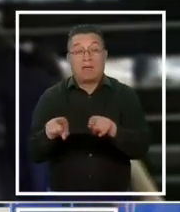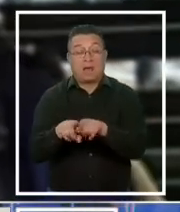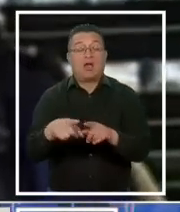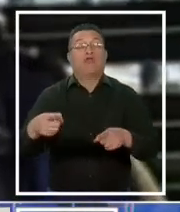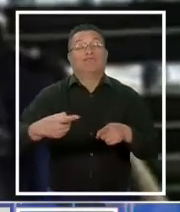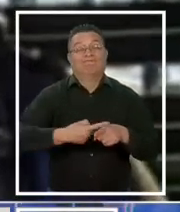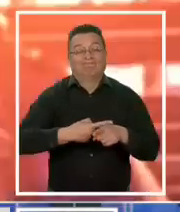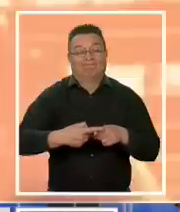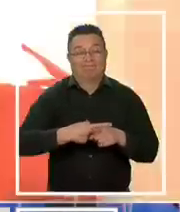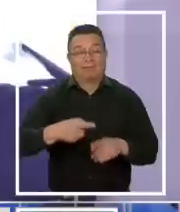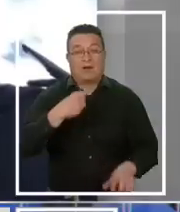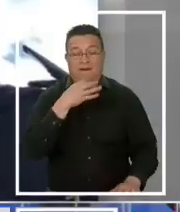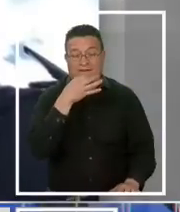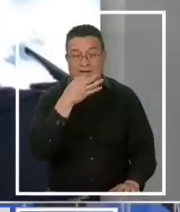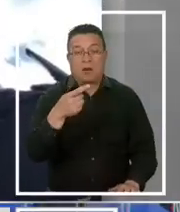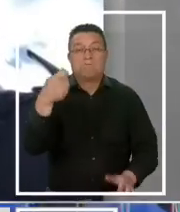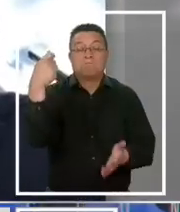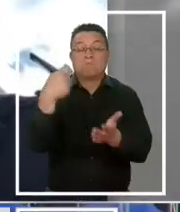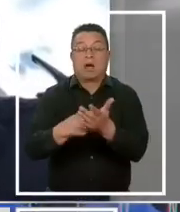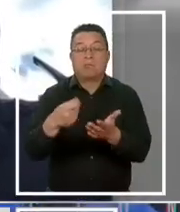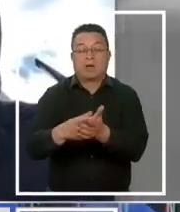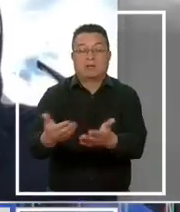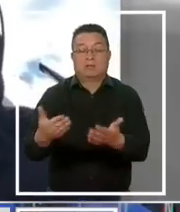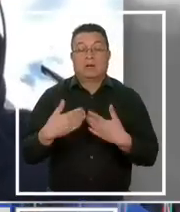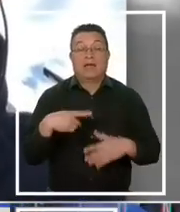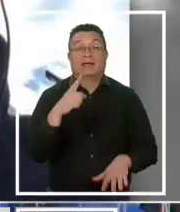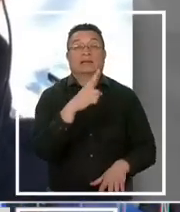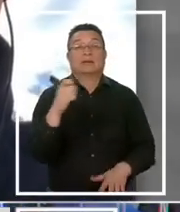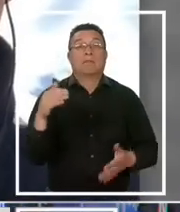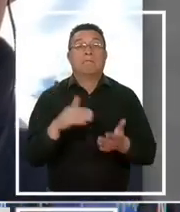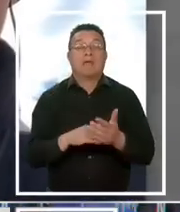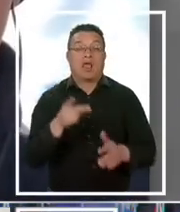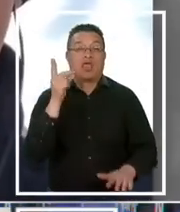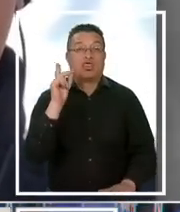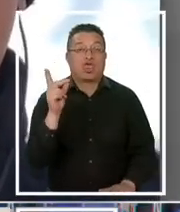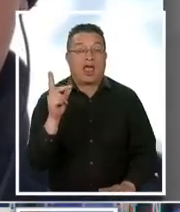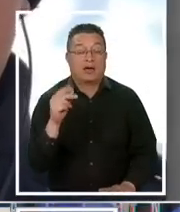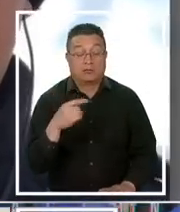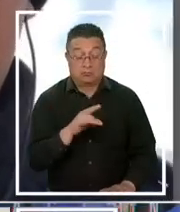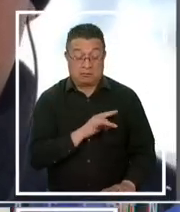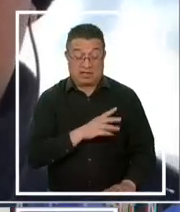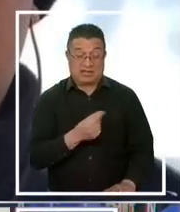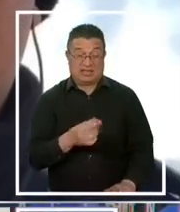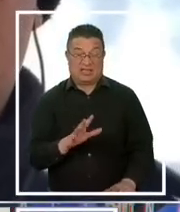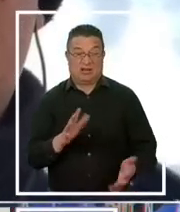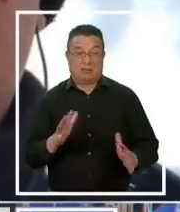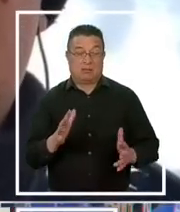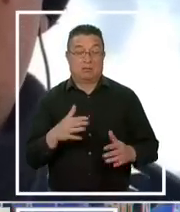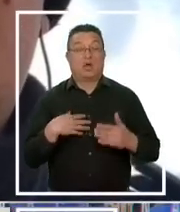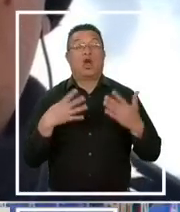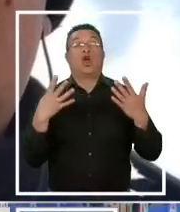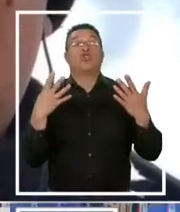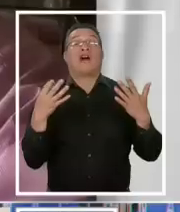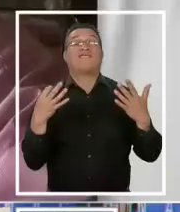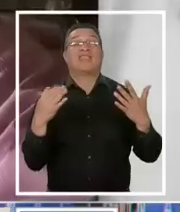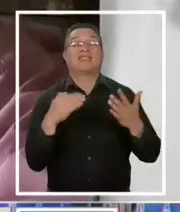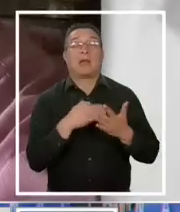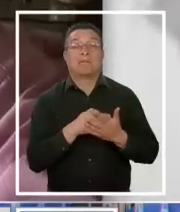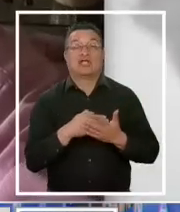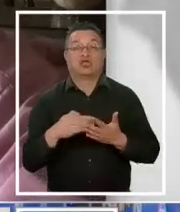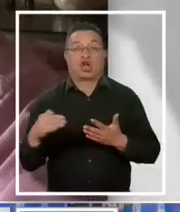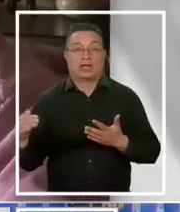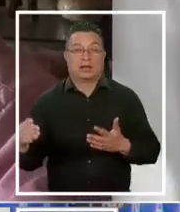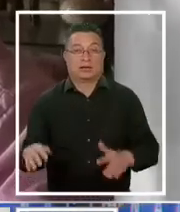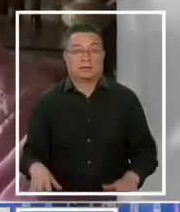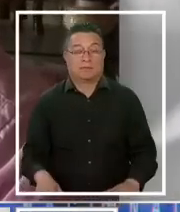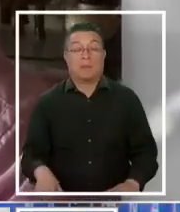extorsionando para que les dieran alrededor de cien mil dólares lo cual en pesos chilenos equivale a cerca de 90 millones de pesos